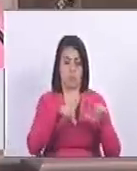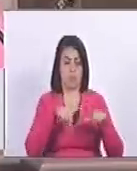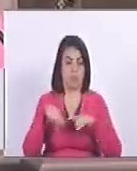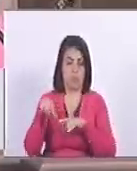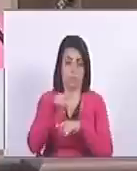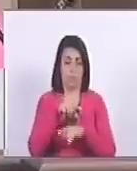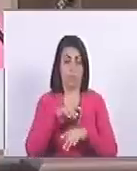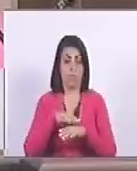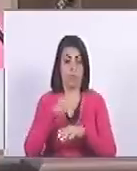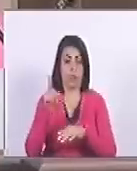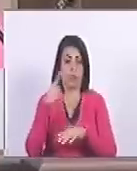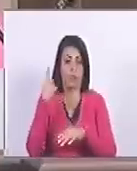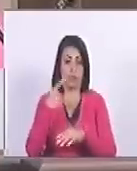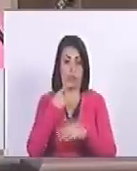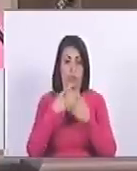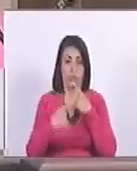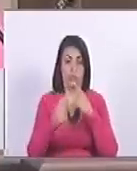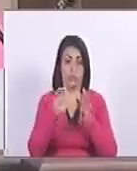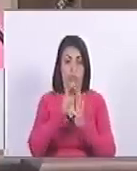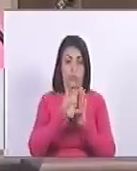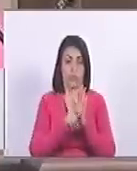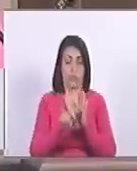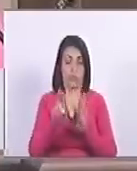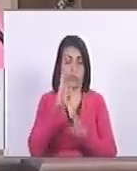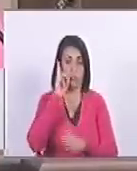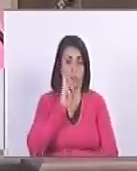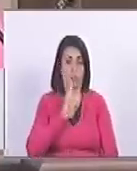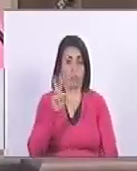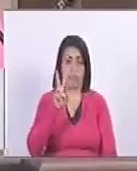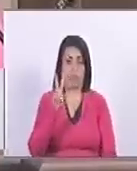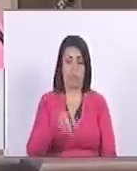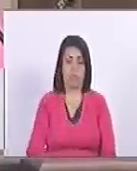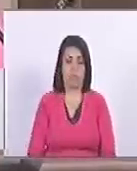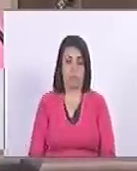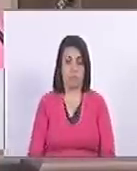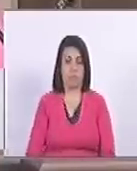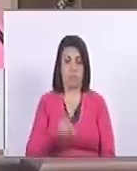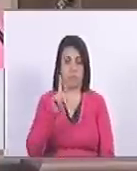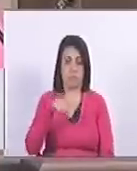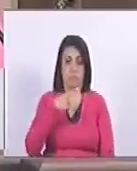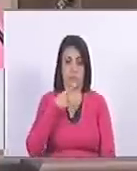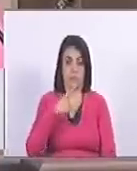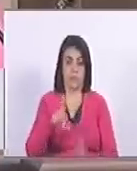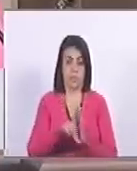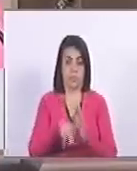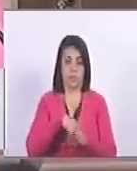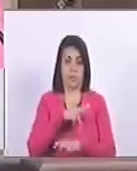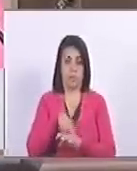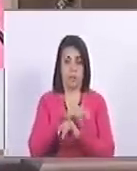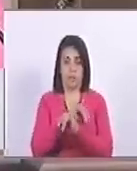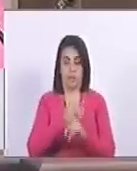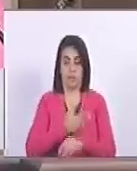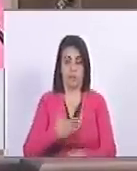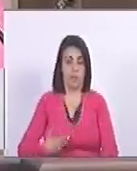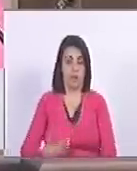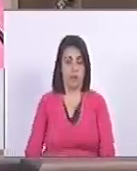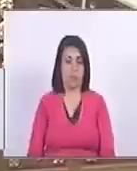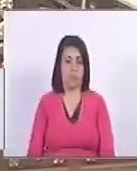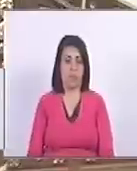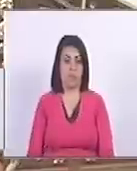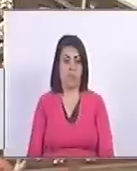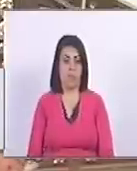territorio, salvo los previstos en la Constitución de la República Bolivariana de Venezuela y la Ley Nacional. Esto, señor